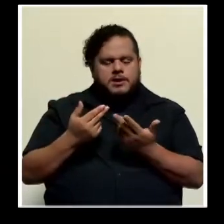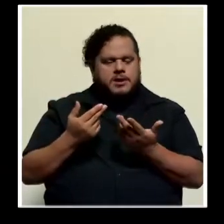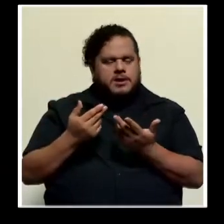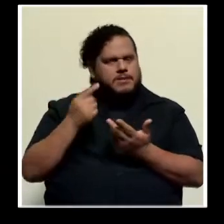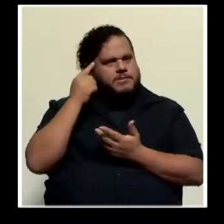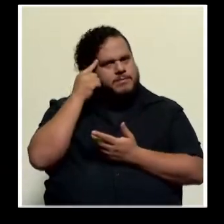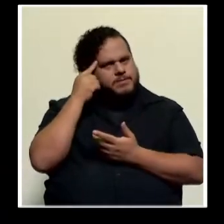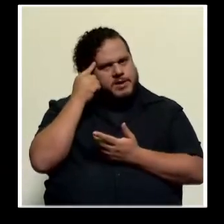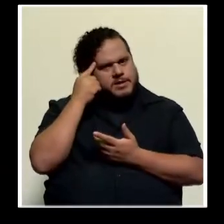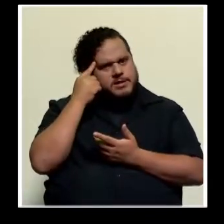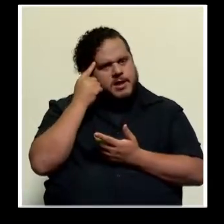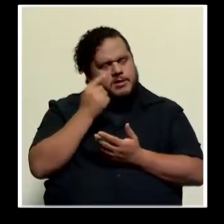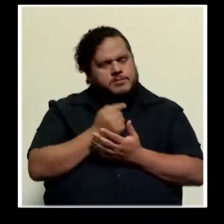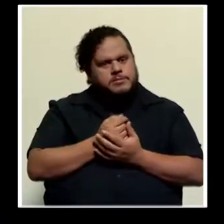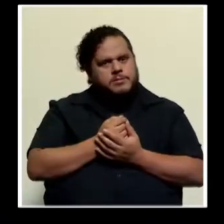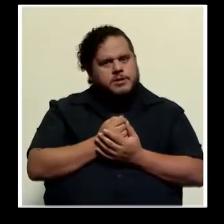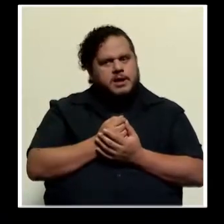ocurrió